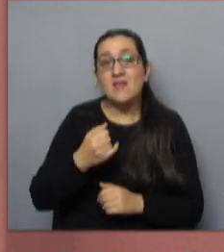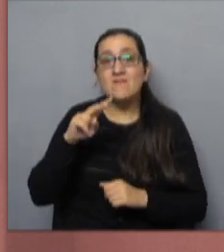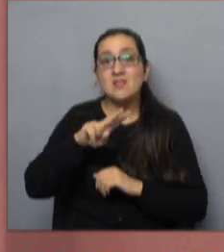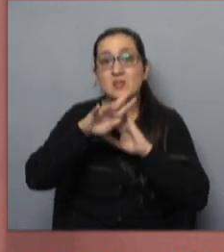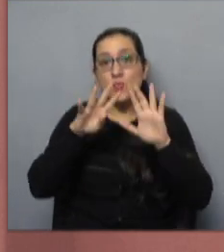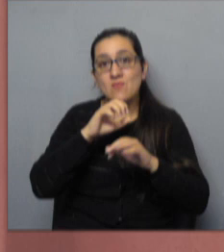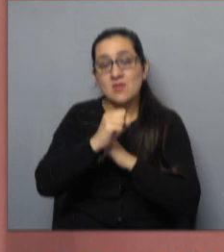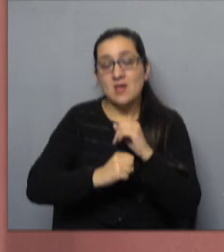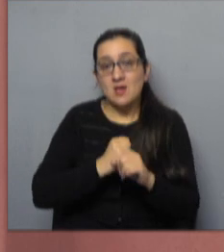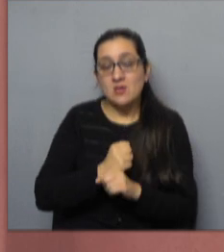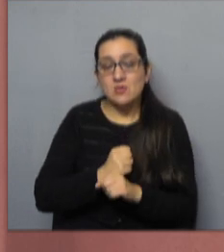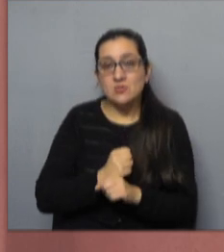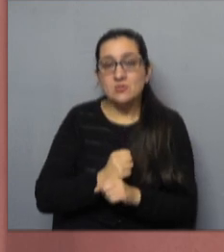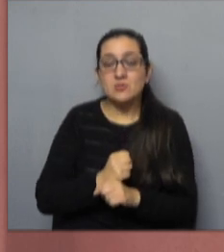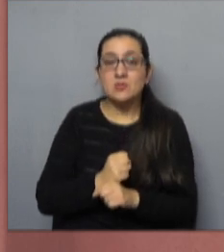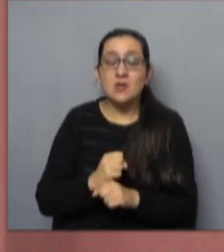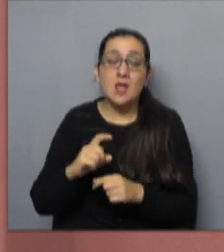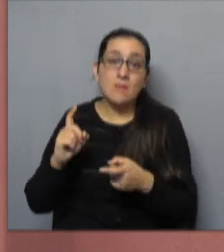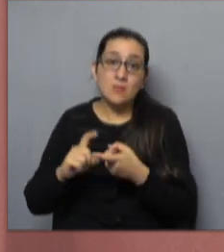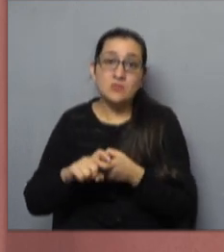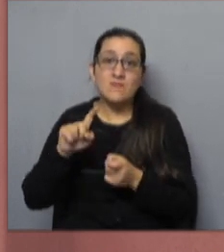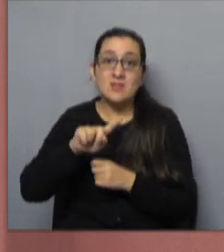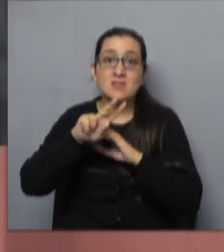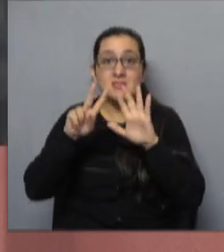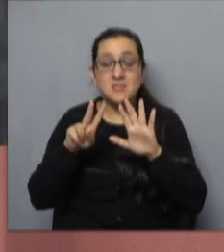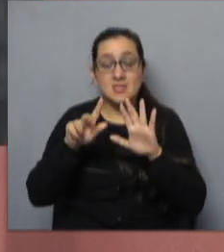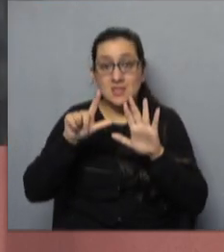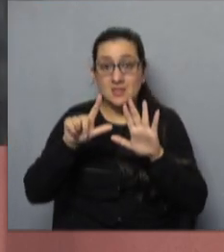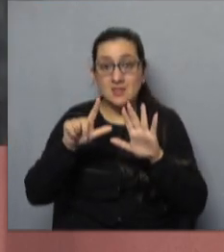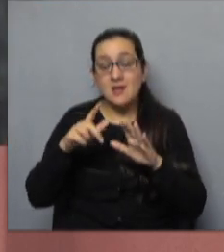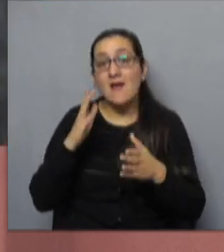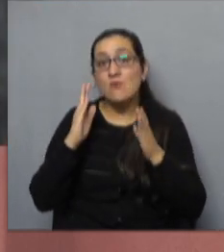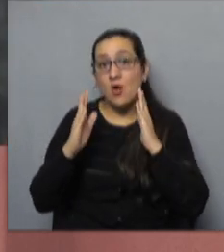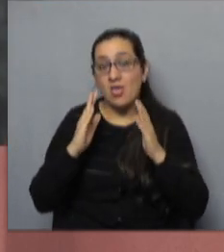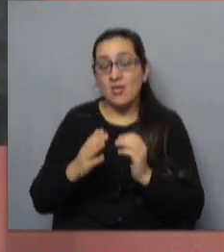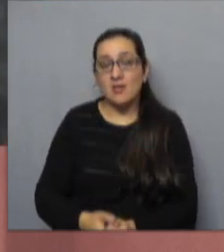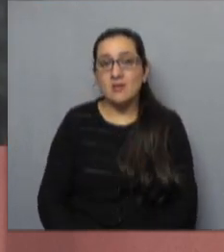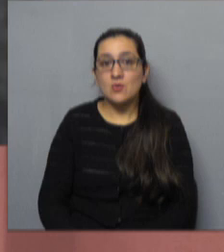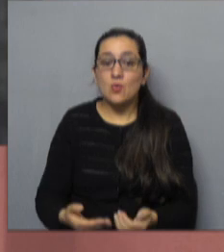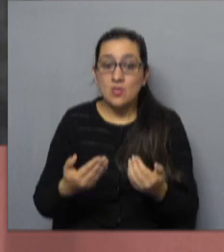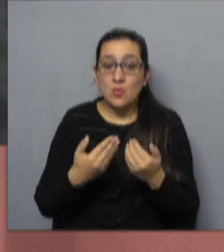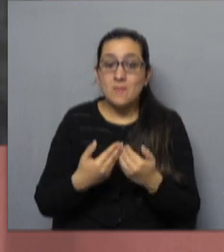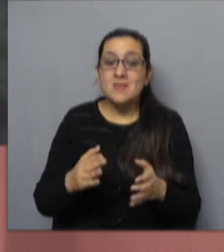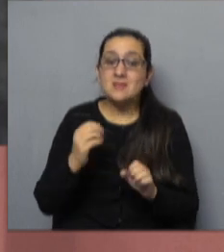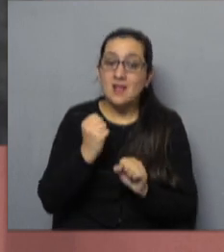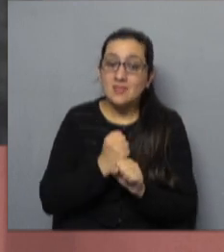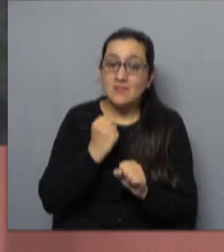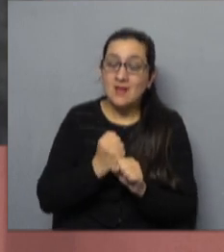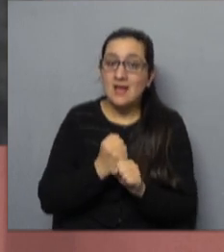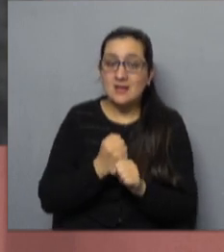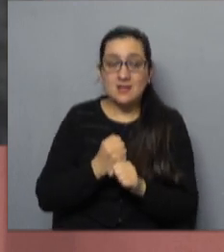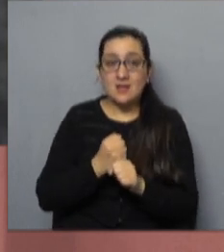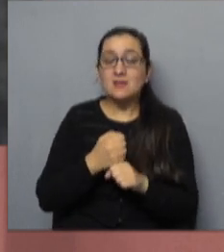años. Estela, 27, Estela era abogada. Cuando empieza con los trabajos de